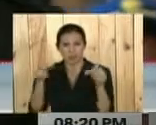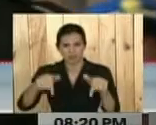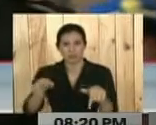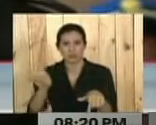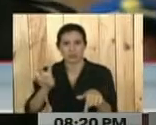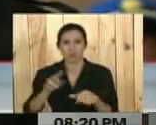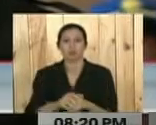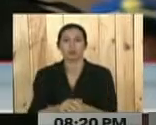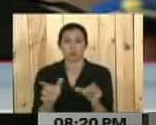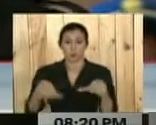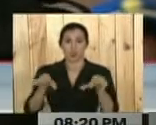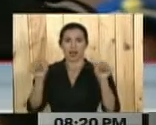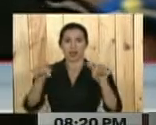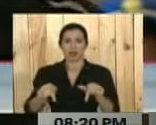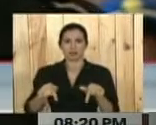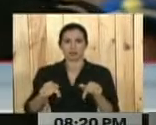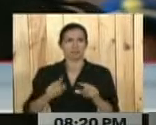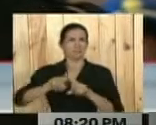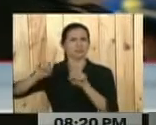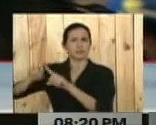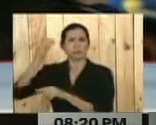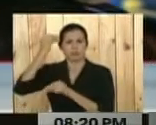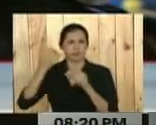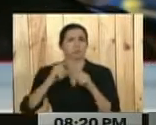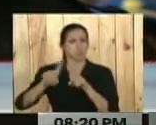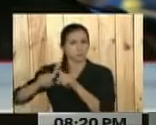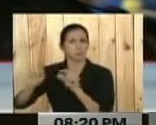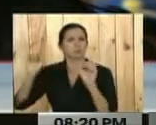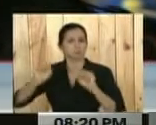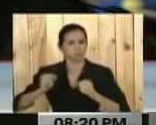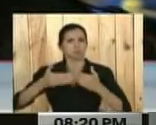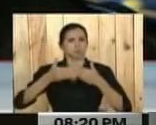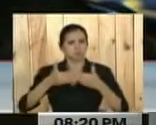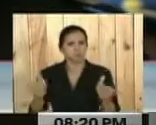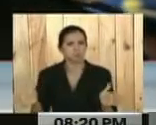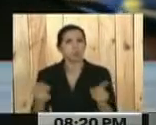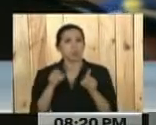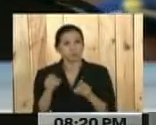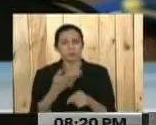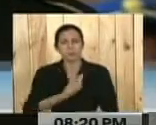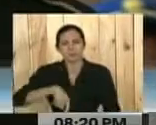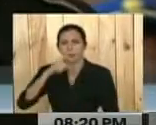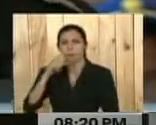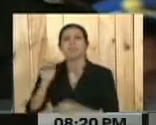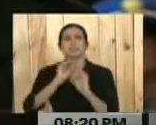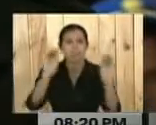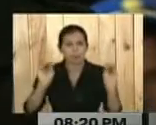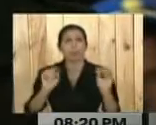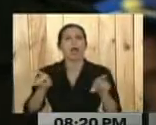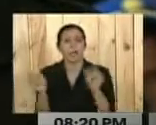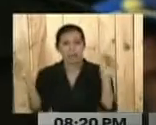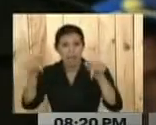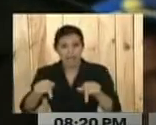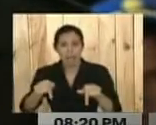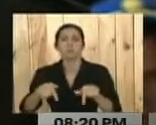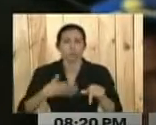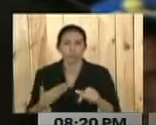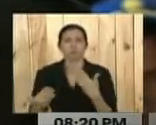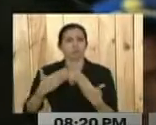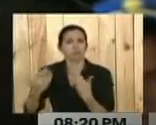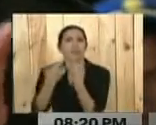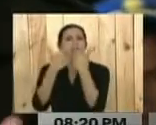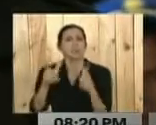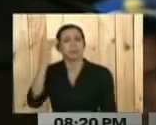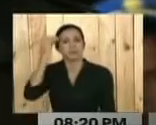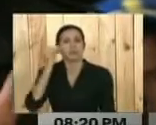el espacio de la pluralidad donde podemos dar ese encuentro que usted ha convocado. Desde ya nosotros invitamos a los escritores,